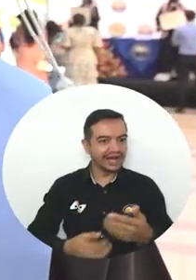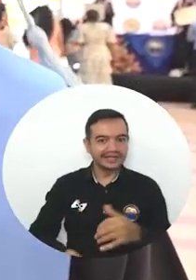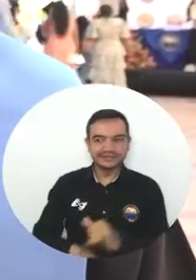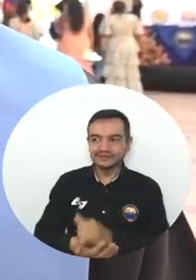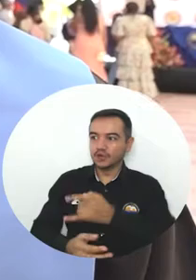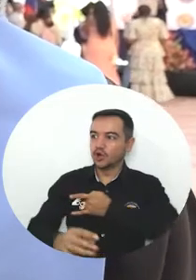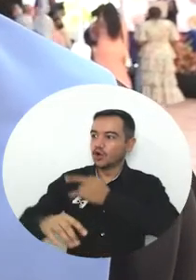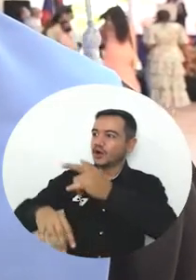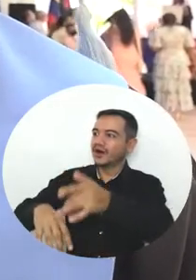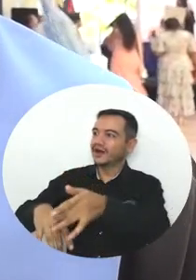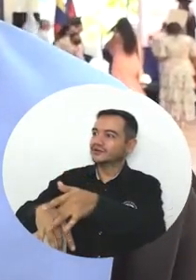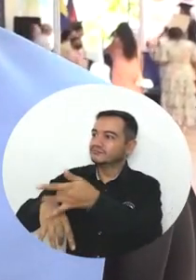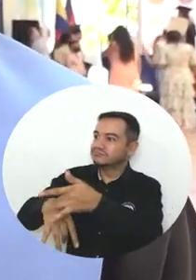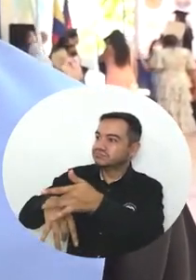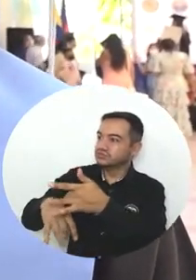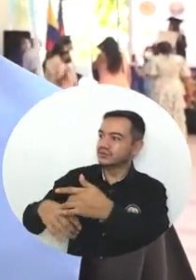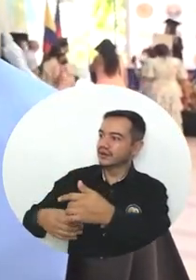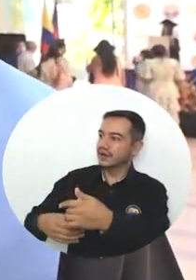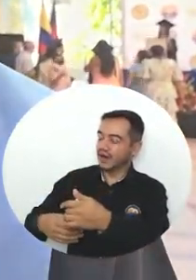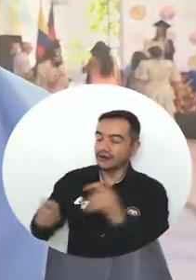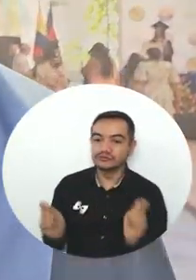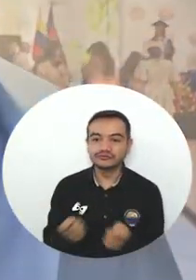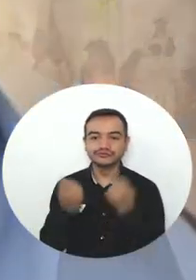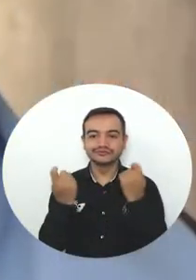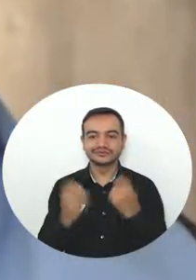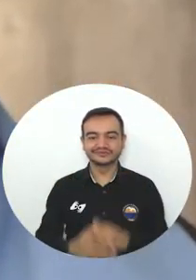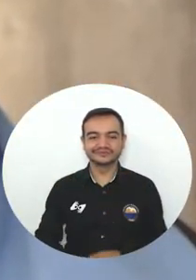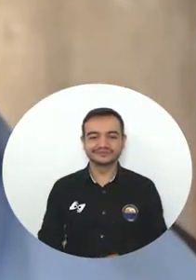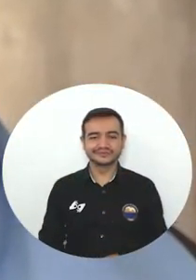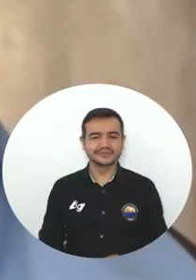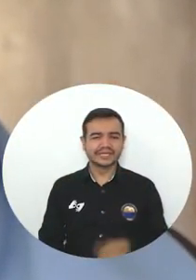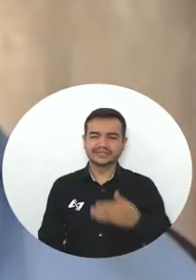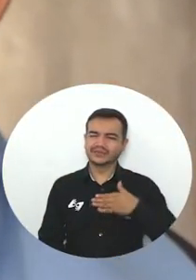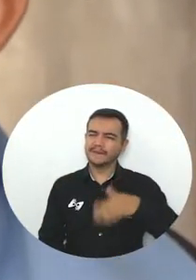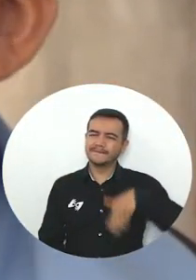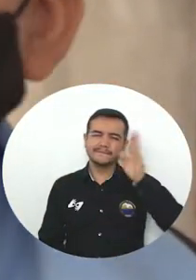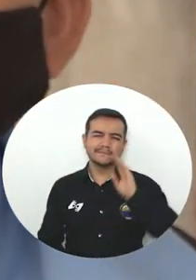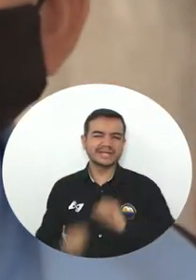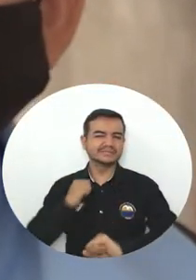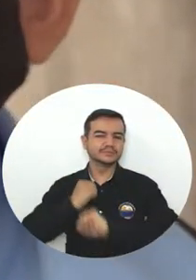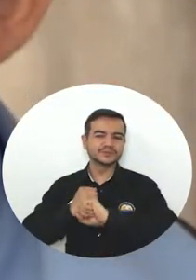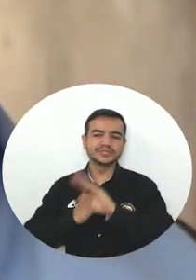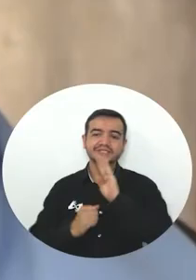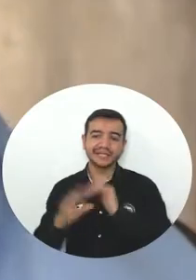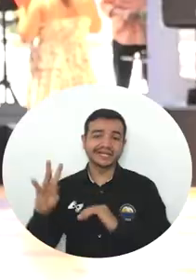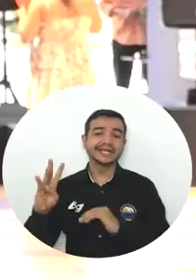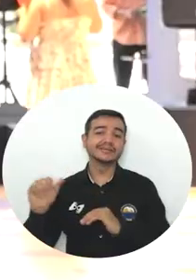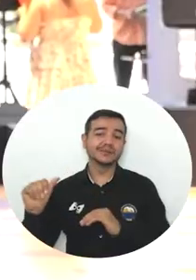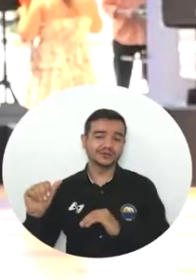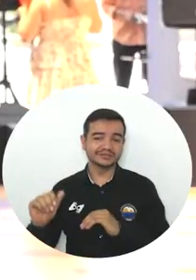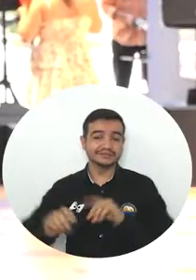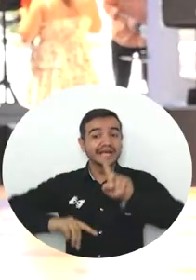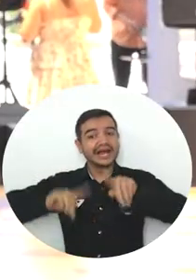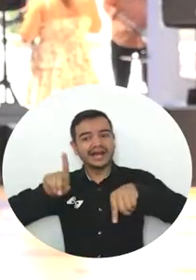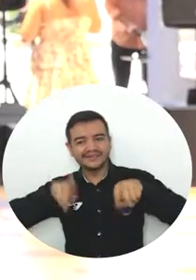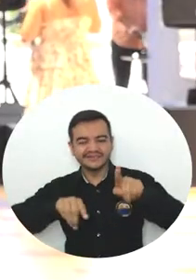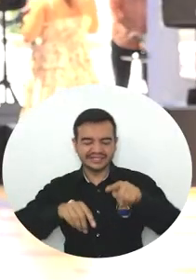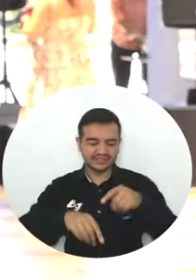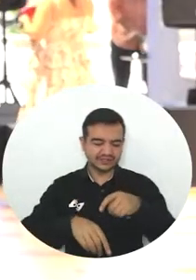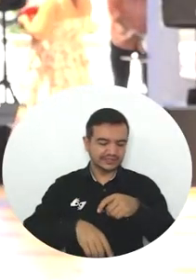de vidas que ofrece esta casa de estudios superiores. Tuve mucho apoyo de mi esposa. Hubo momentos que